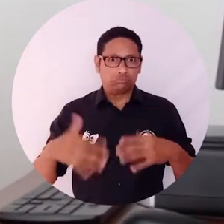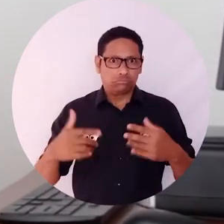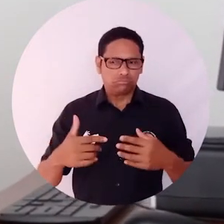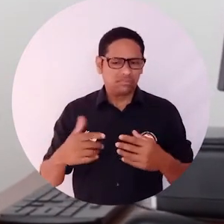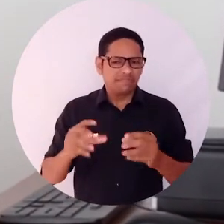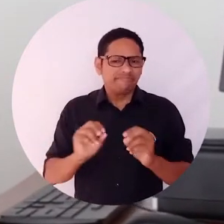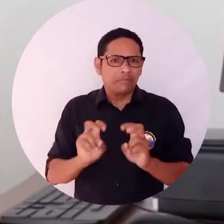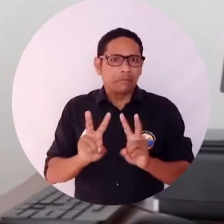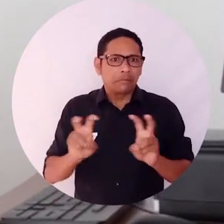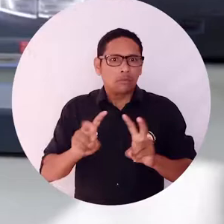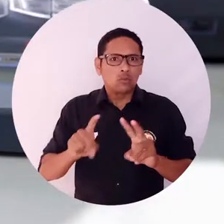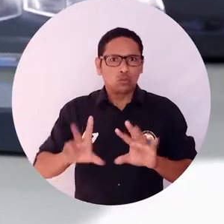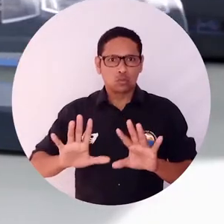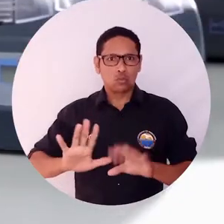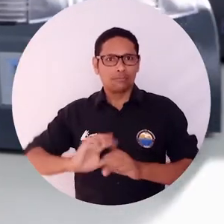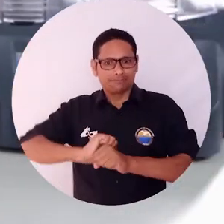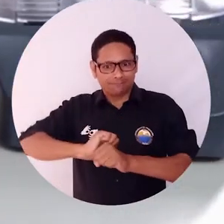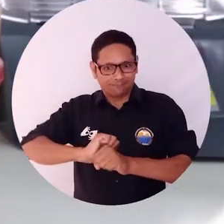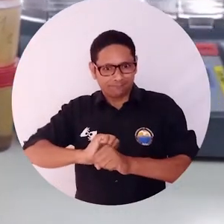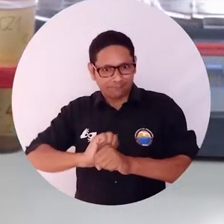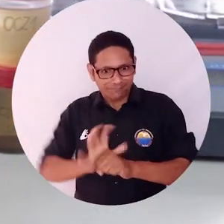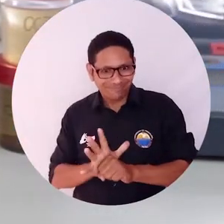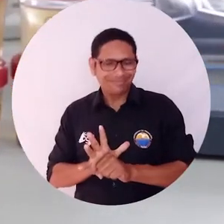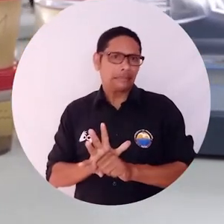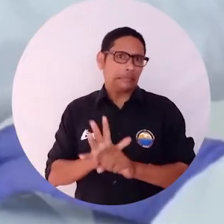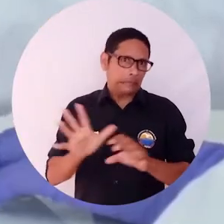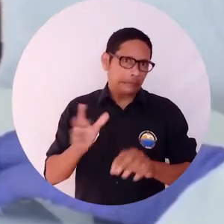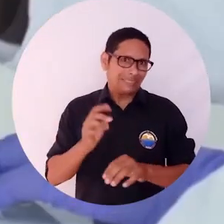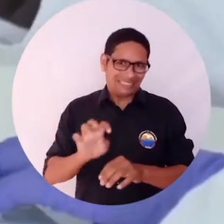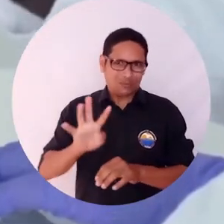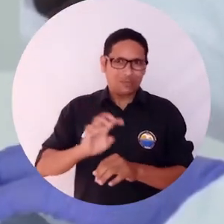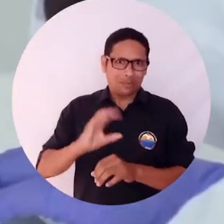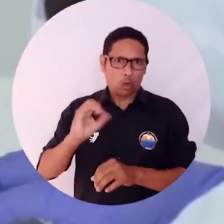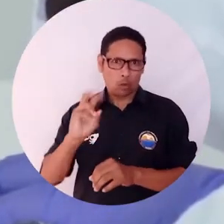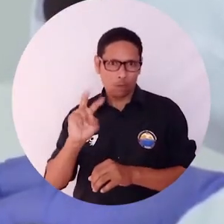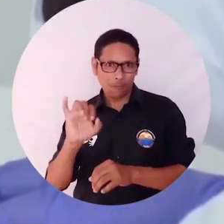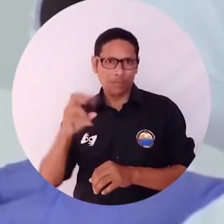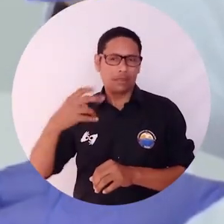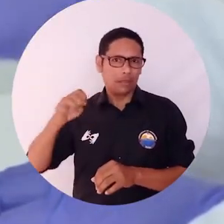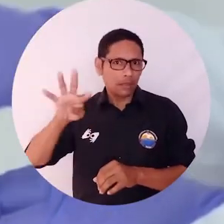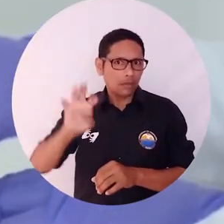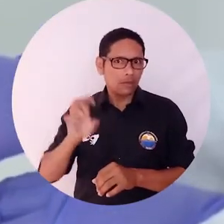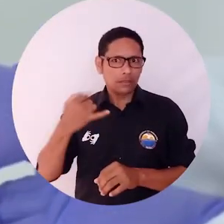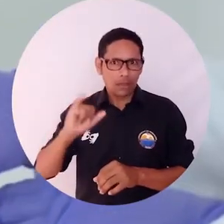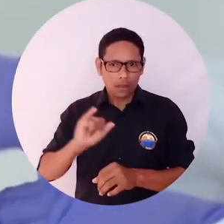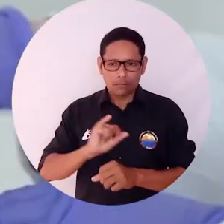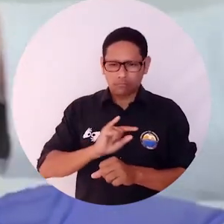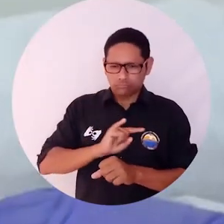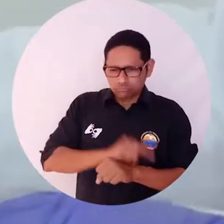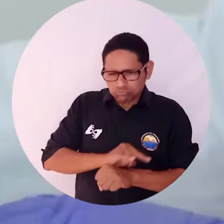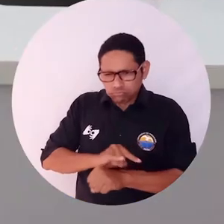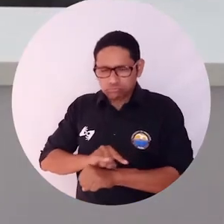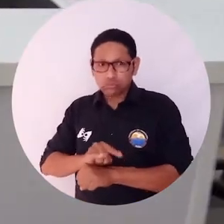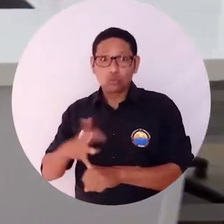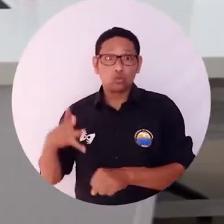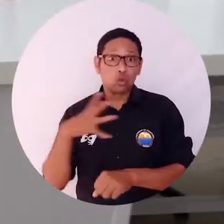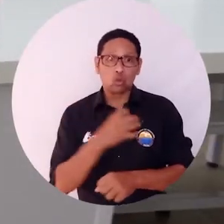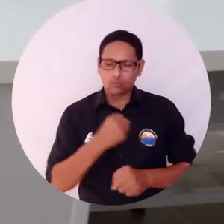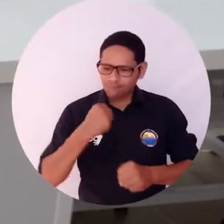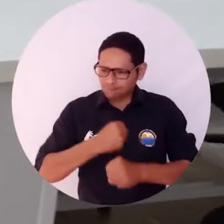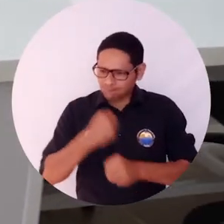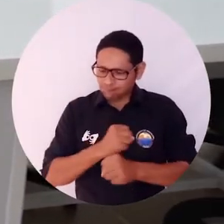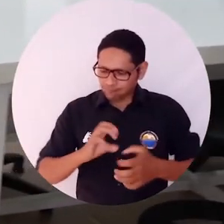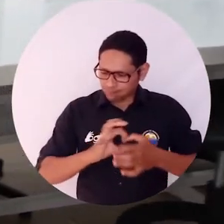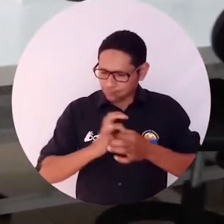relacionado con la pandemia fruto del COVID-19, pues hace que todos tengamos que trabajar mancomunadamente.